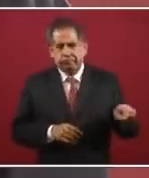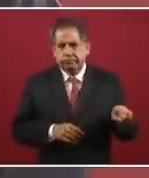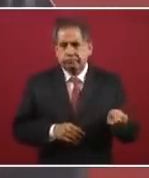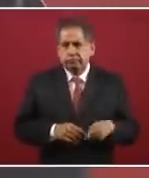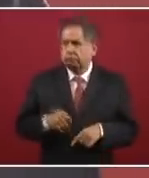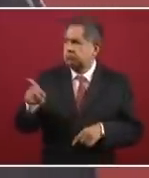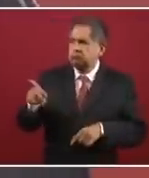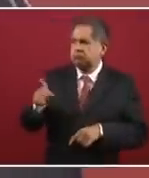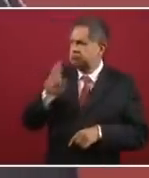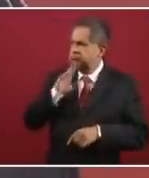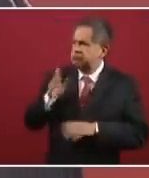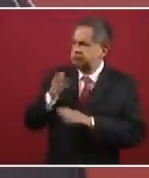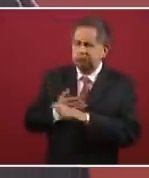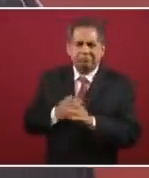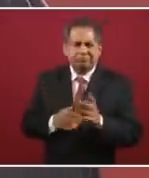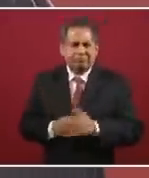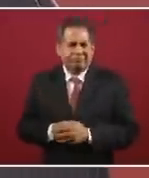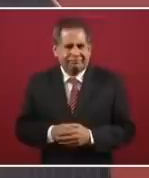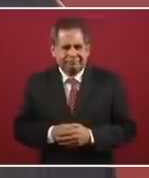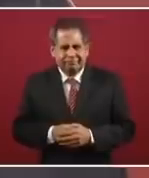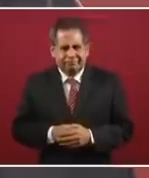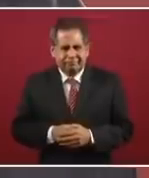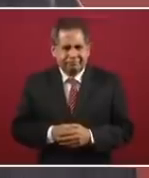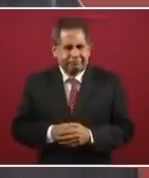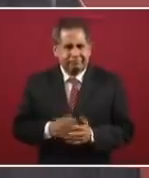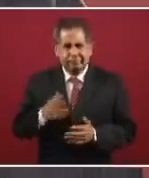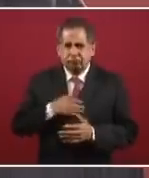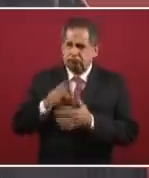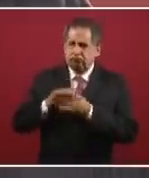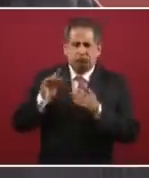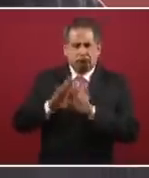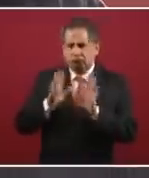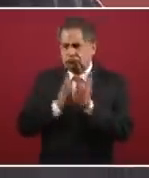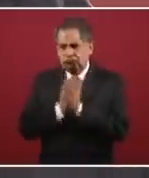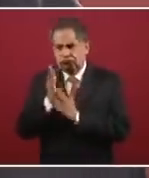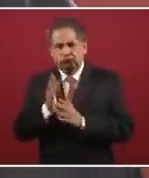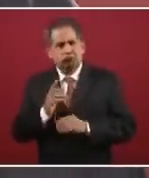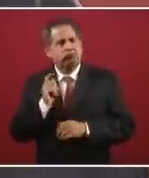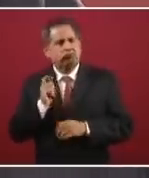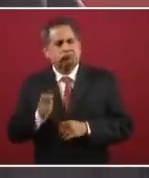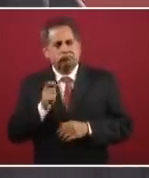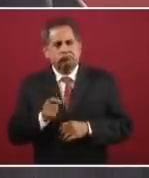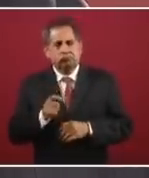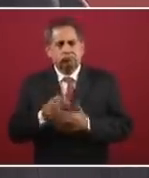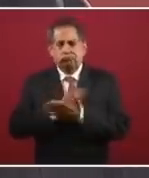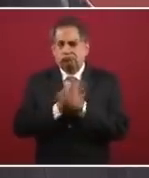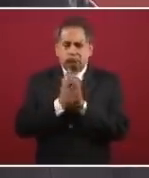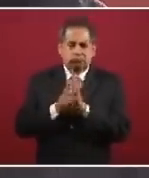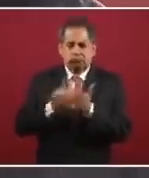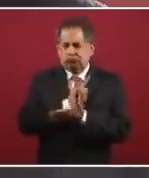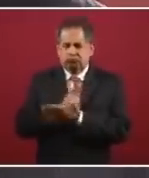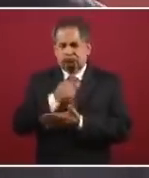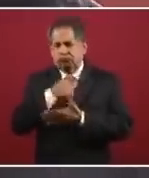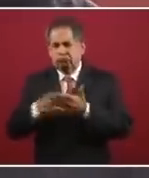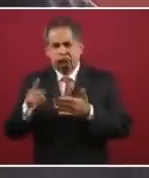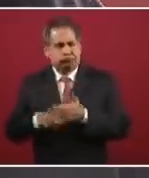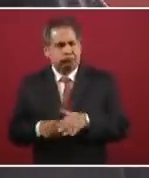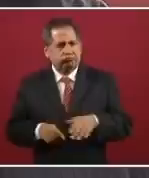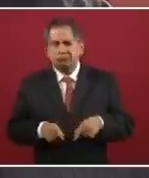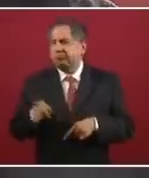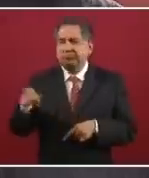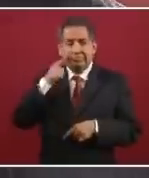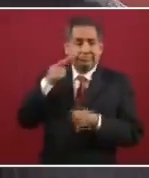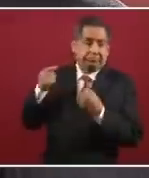a afectar el que yo sostuviera que se iba a cancelar la reforma educativa, insistía mucho en